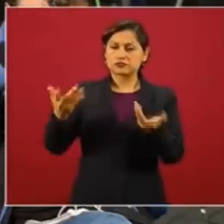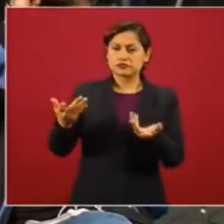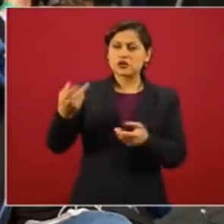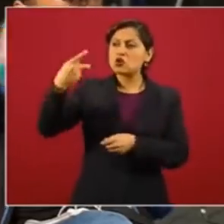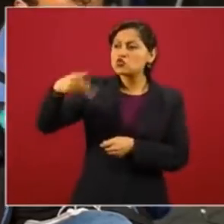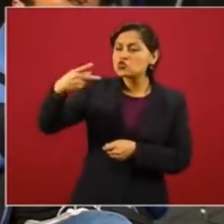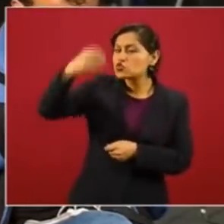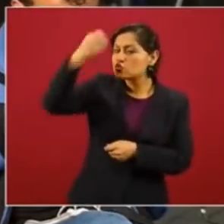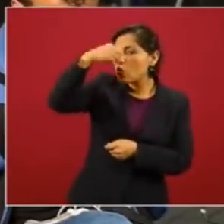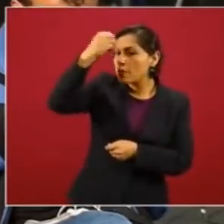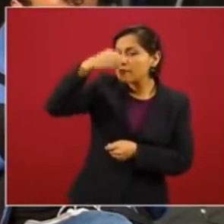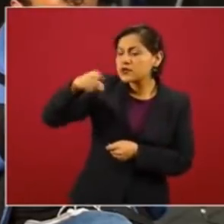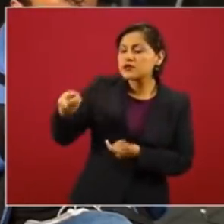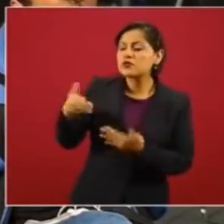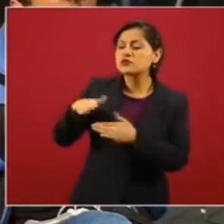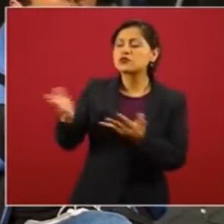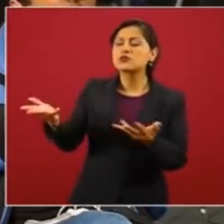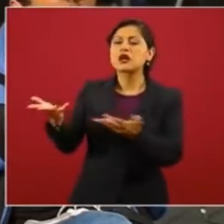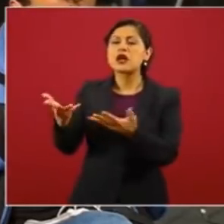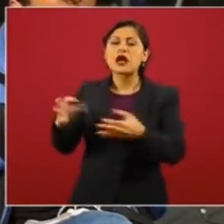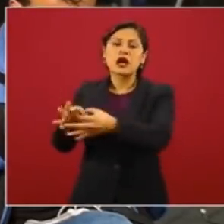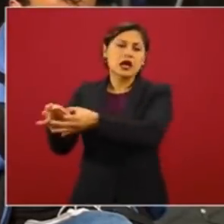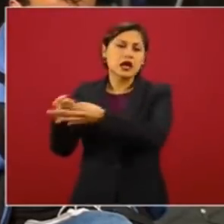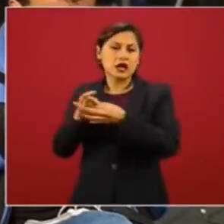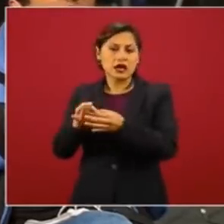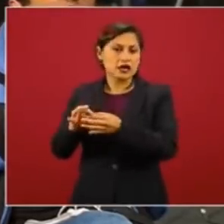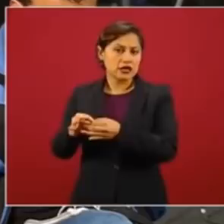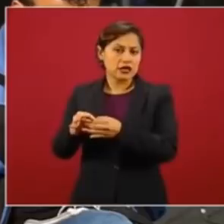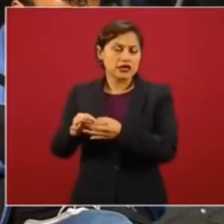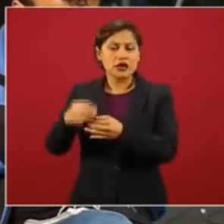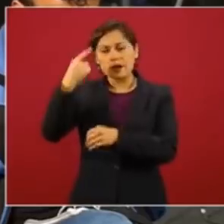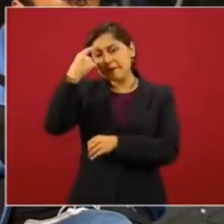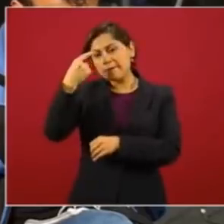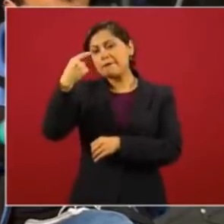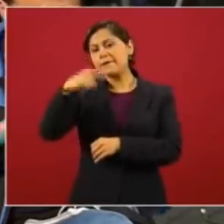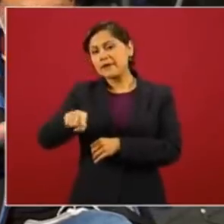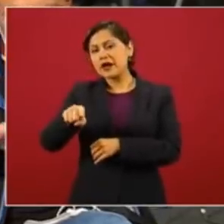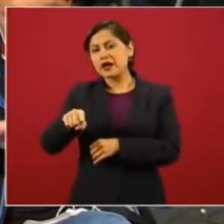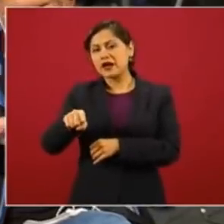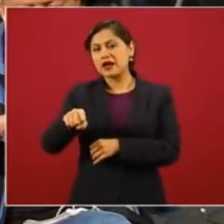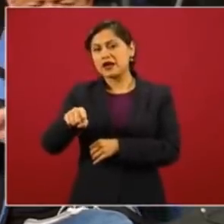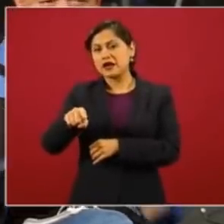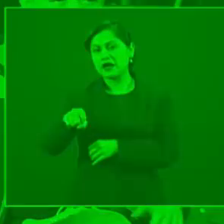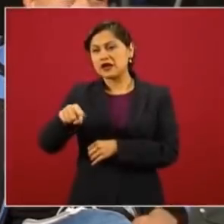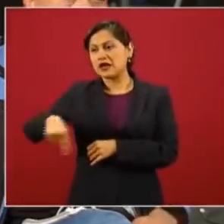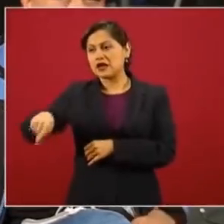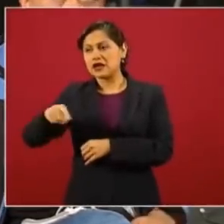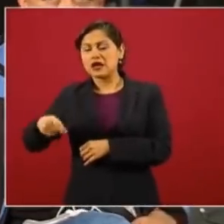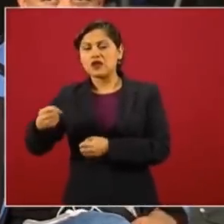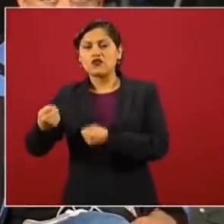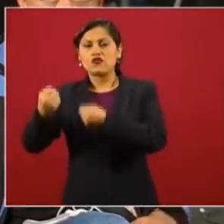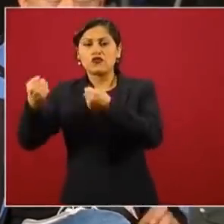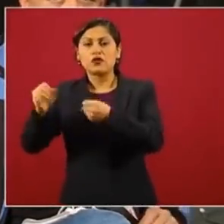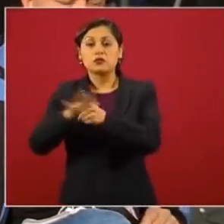qué podría beneficiar unir estas instancias? Obviamente, en base a la austeridad que usted está proponiendo, ya parece que